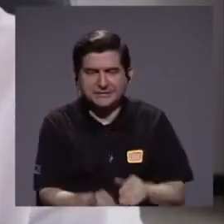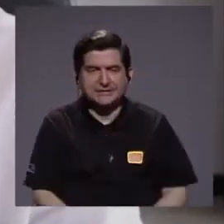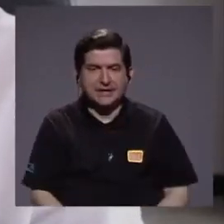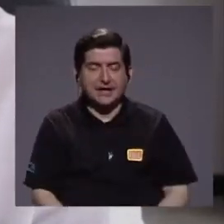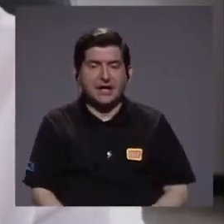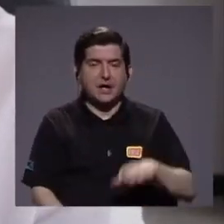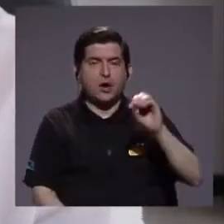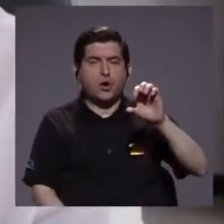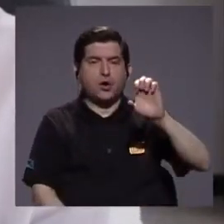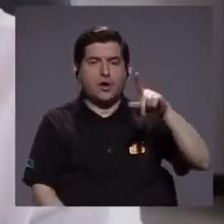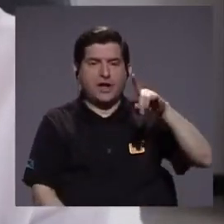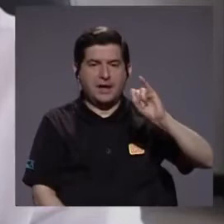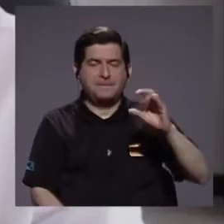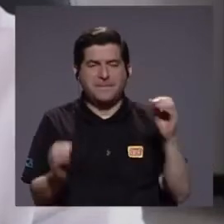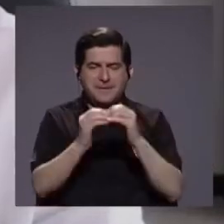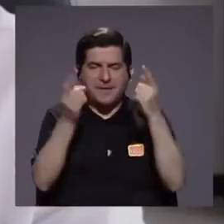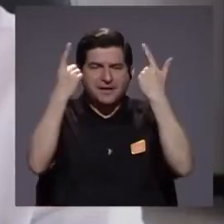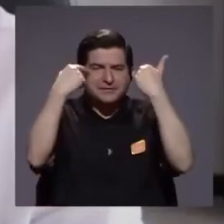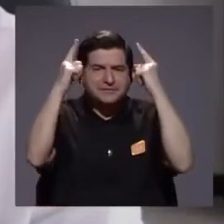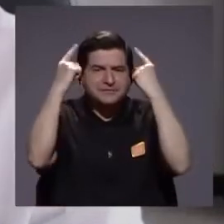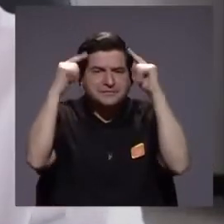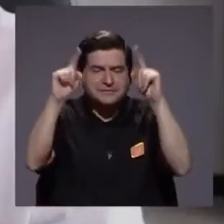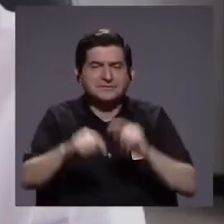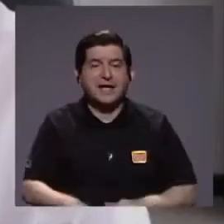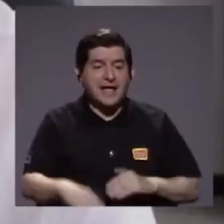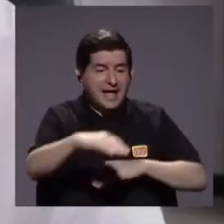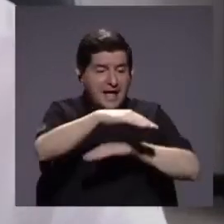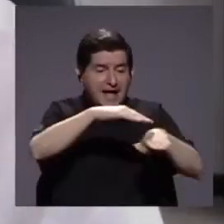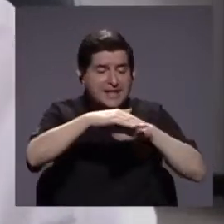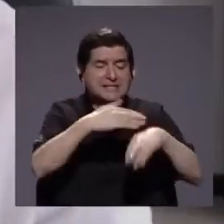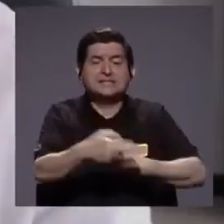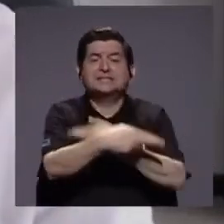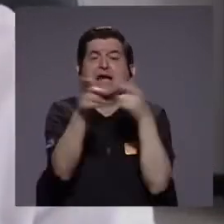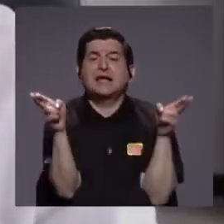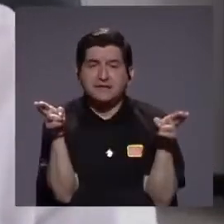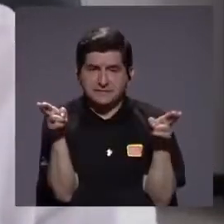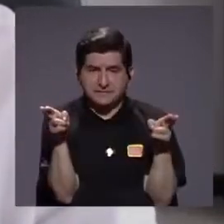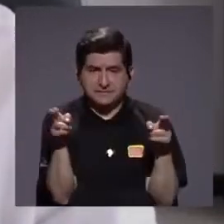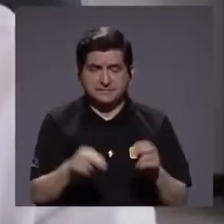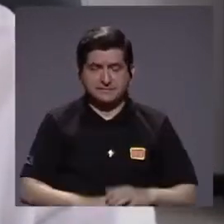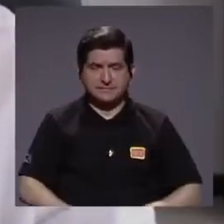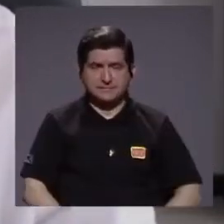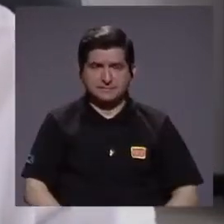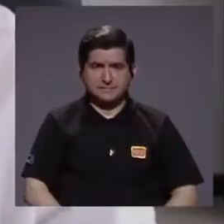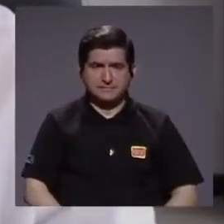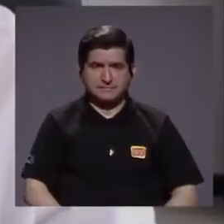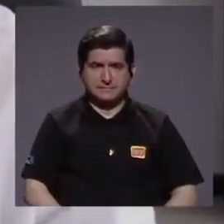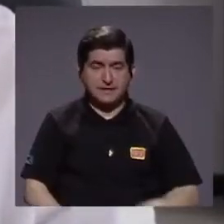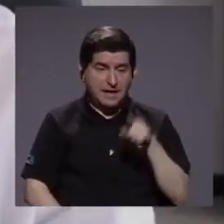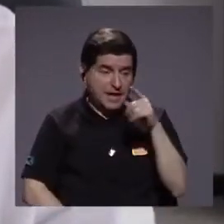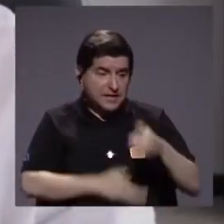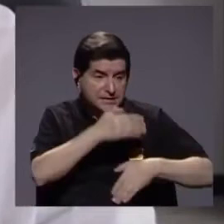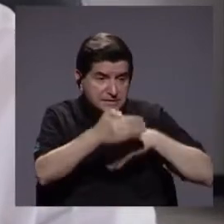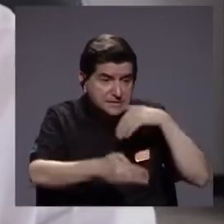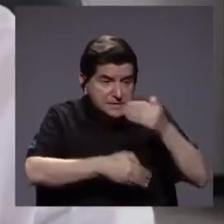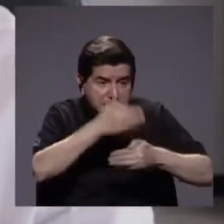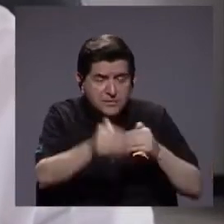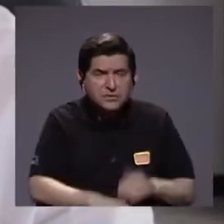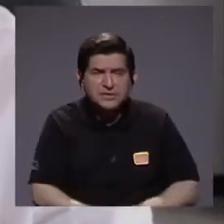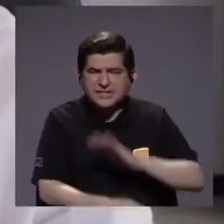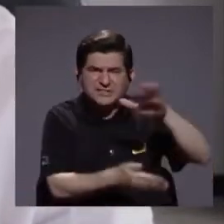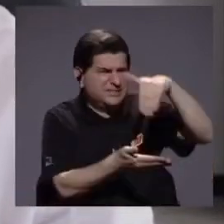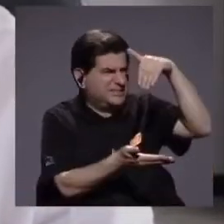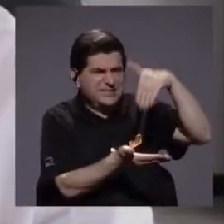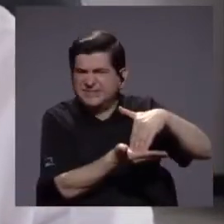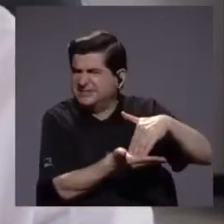tiene que estar de manera más efectiva en las sedes regionales. Definitivamente, esos procesos que están muy